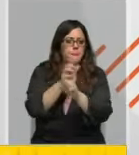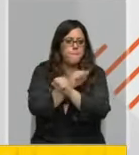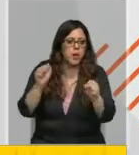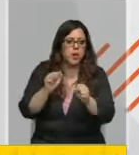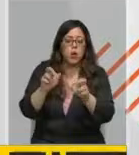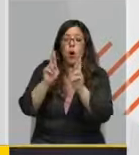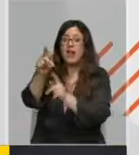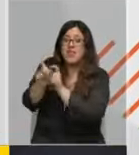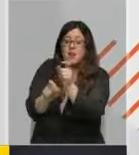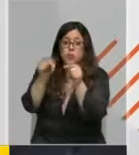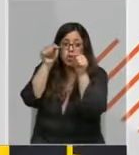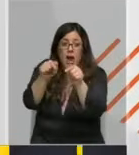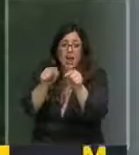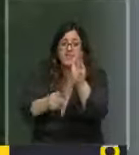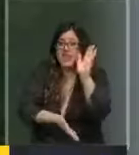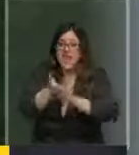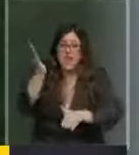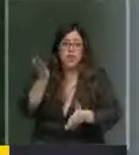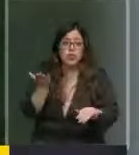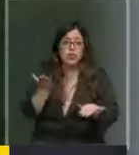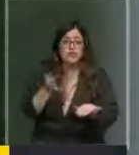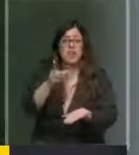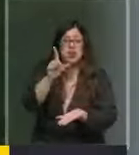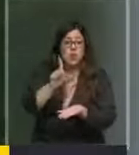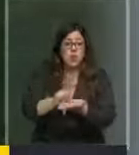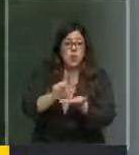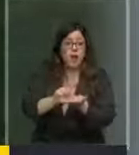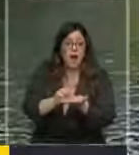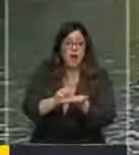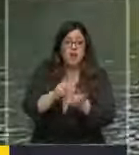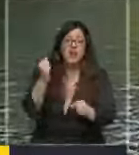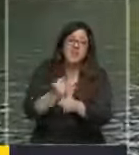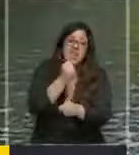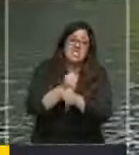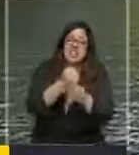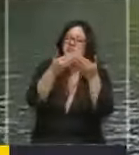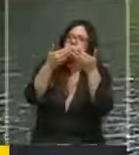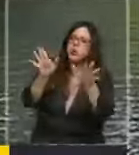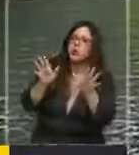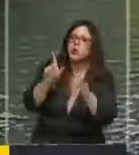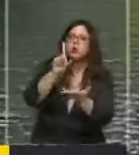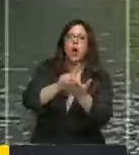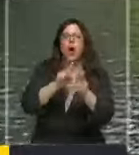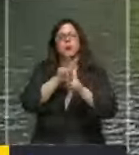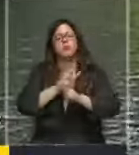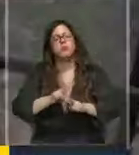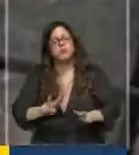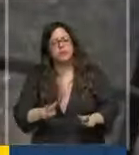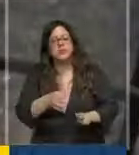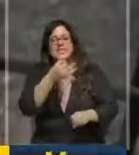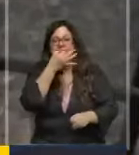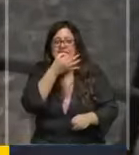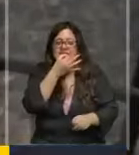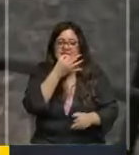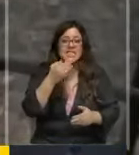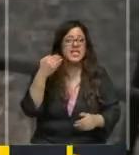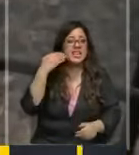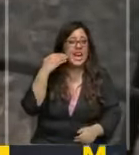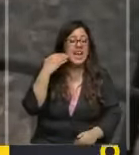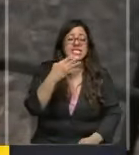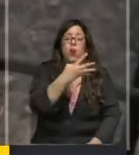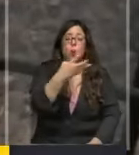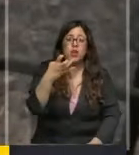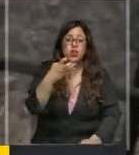Ojalá que la gente de ahí haya salido. El lugar de talleres al aire libre, de espacios de relajo, el de las áreas verdes, casi 400